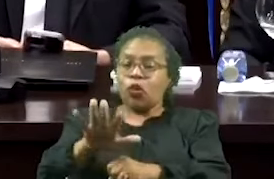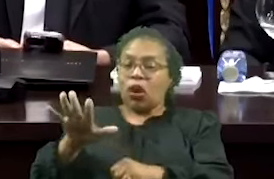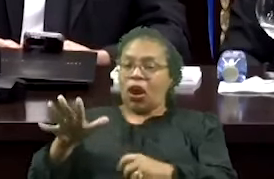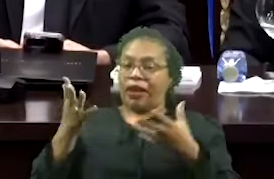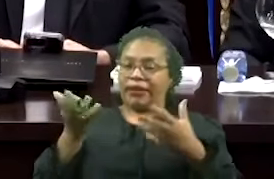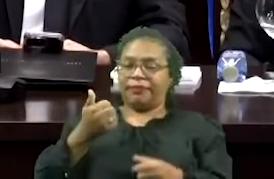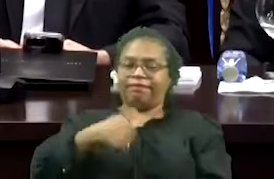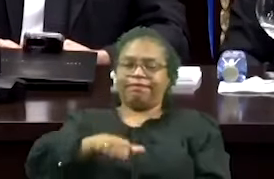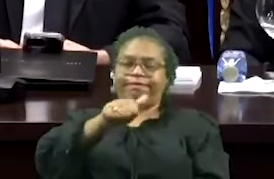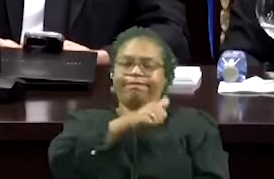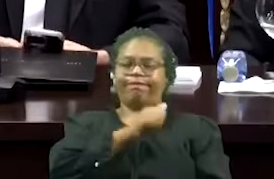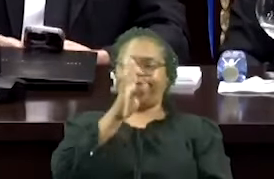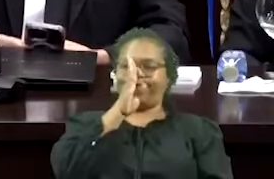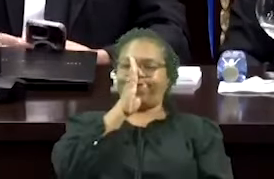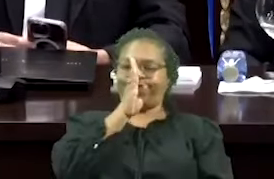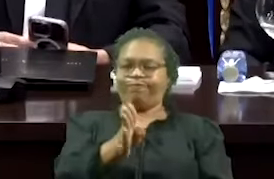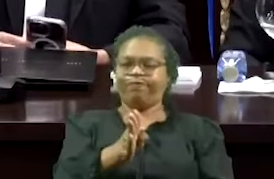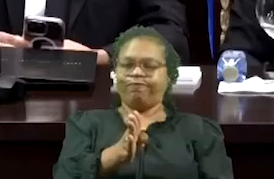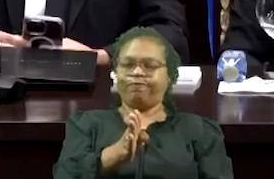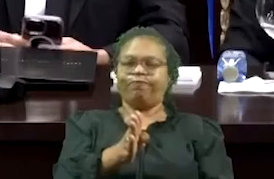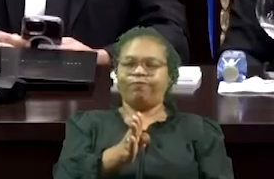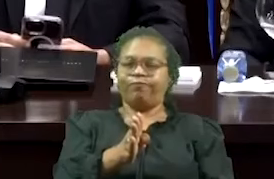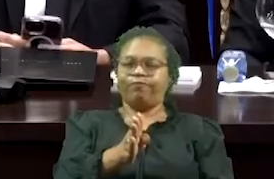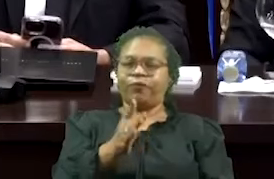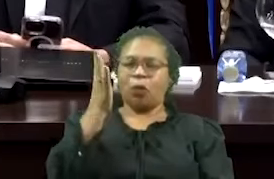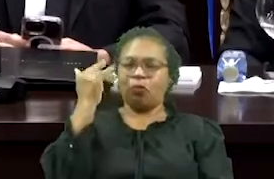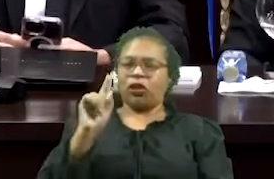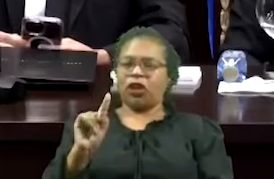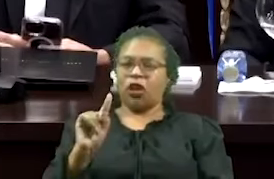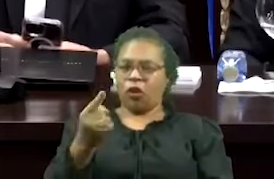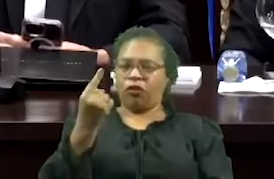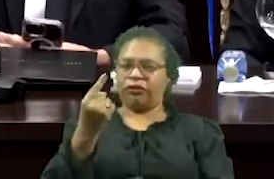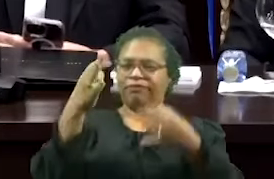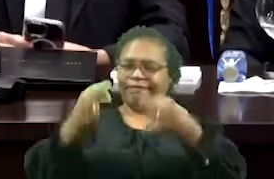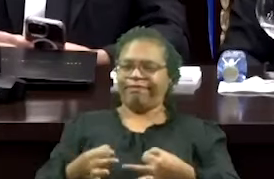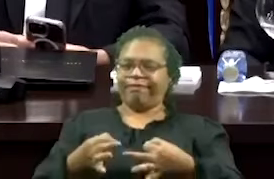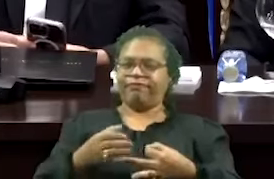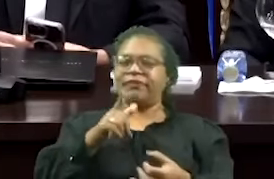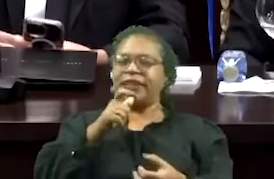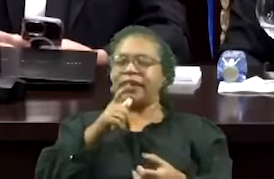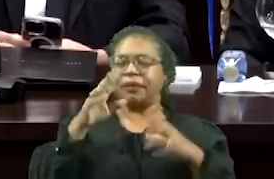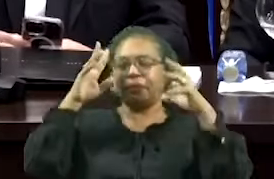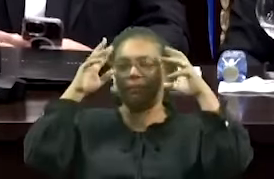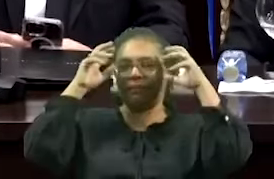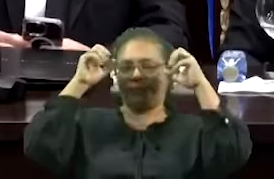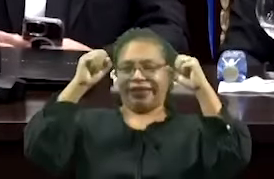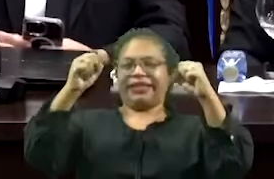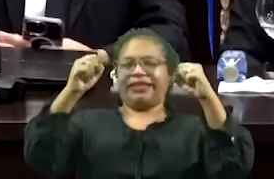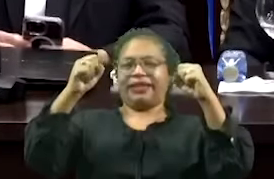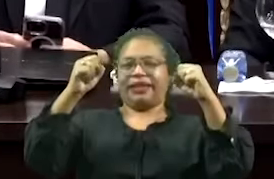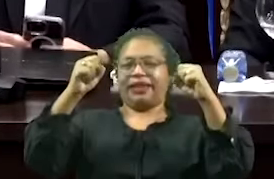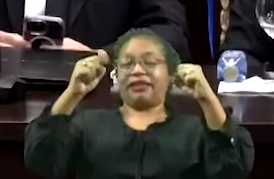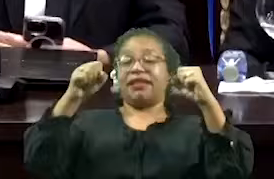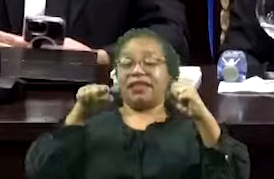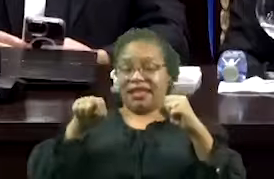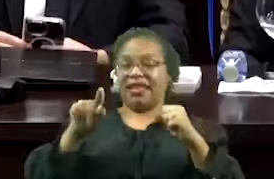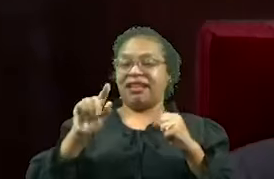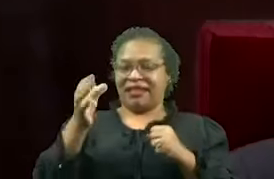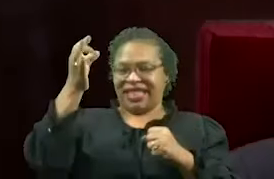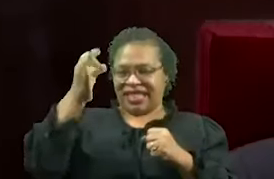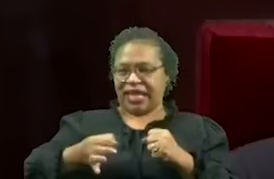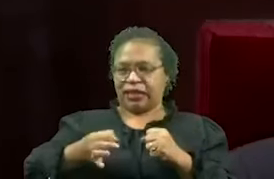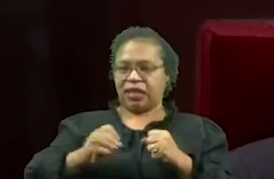todos se sintetizaba en una la del presidente y este con frecuencia decidía que solo él